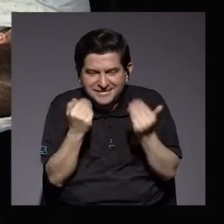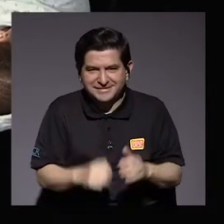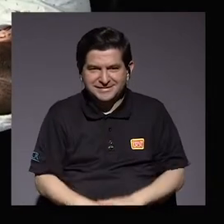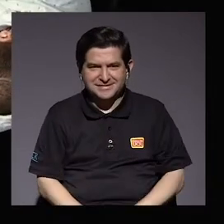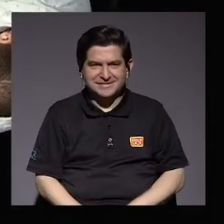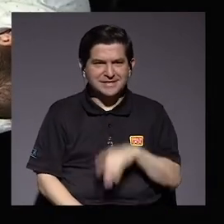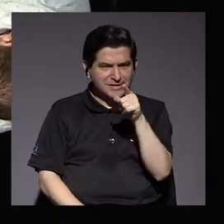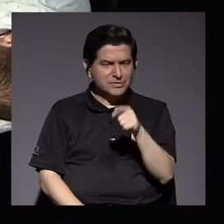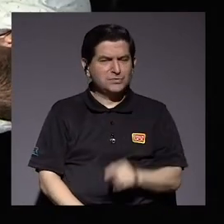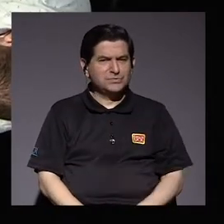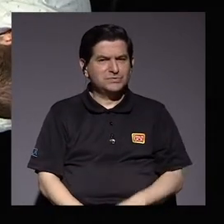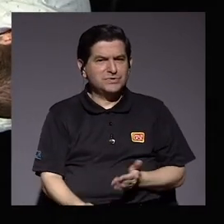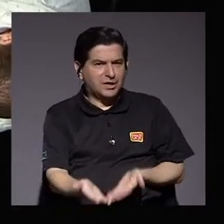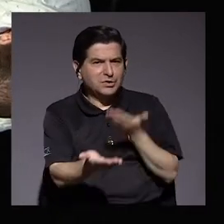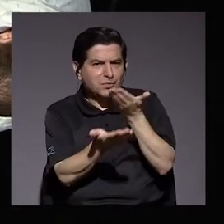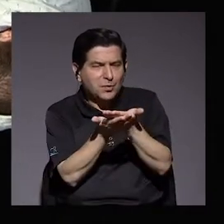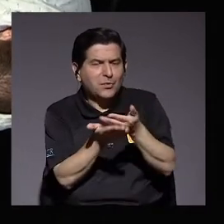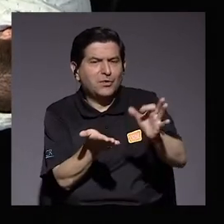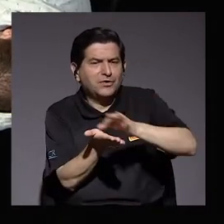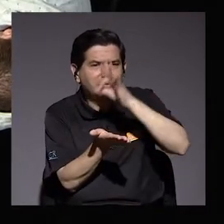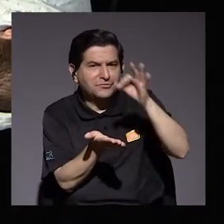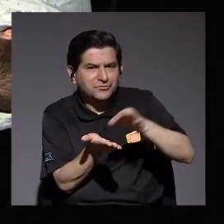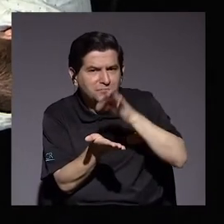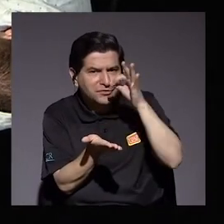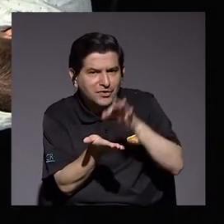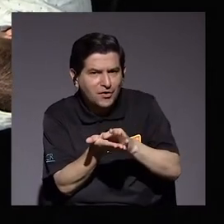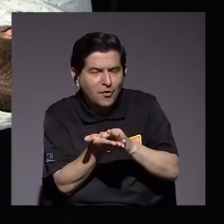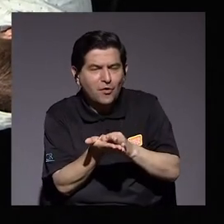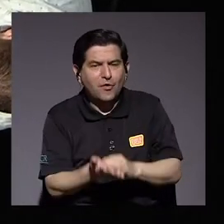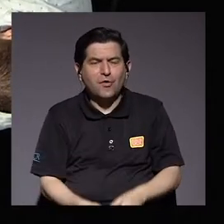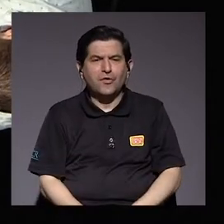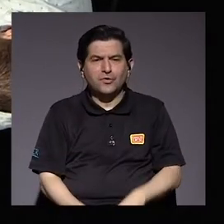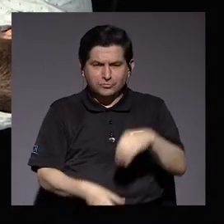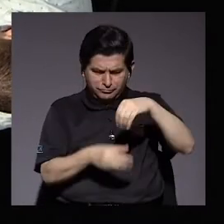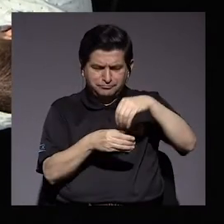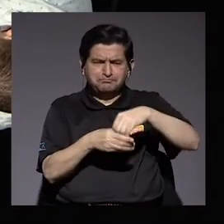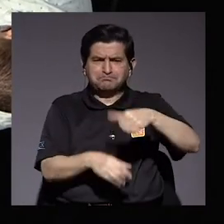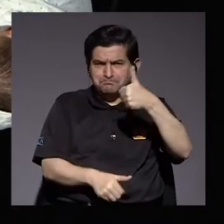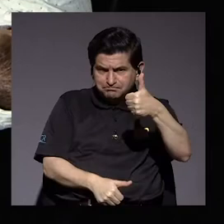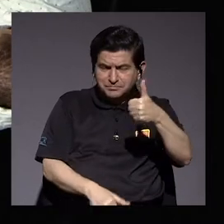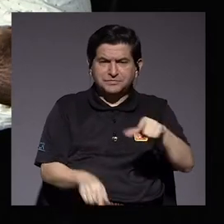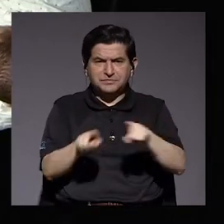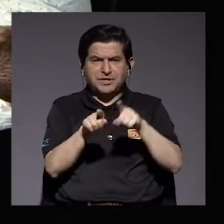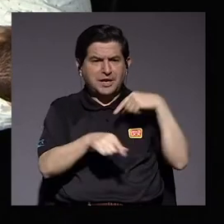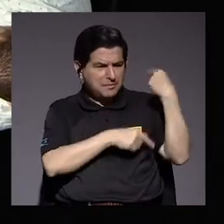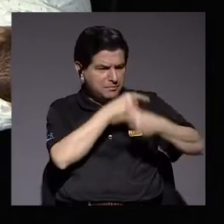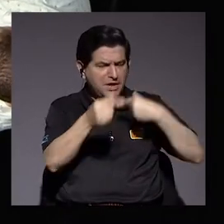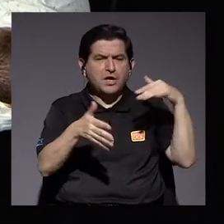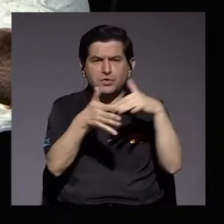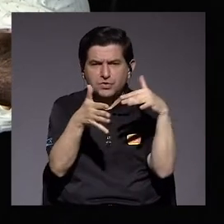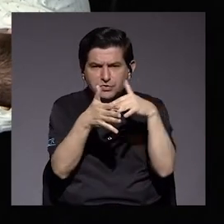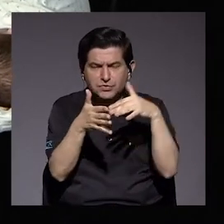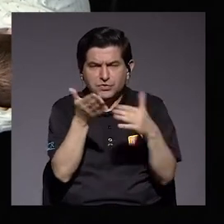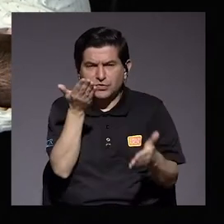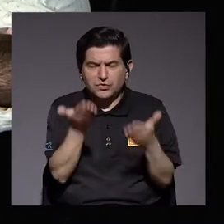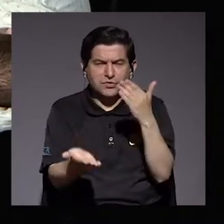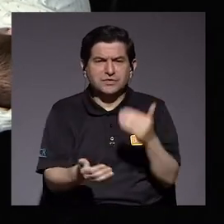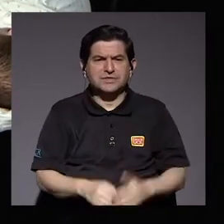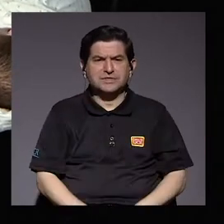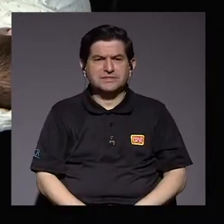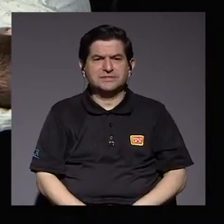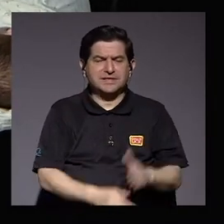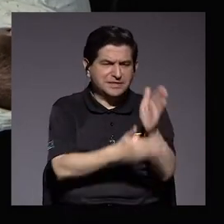lo que usted plantea como un frijol nutritivo y un frijol que genéticamente se ha estudiado, que es un poquito lo que vamos a ir